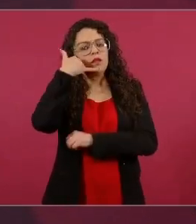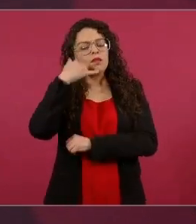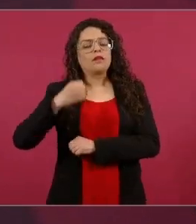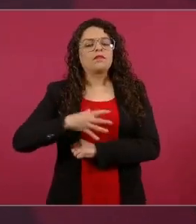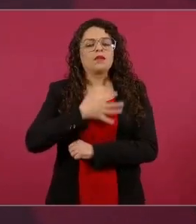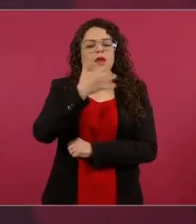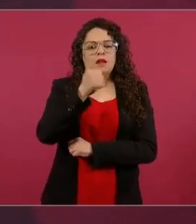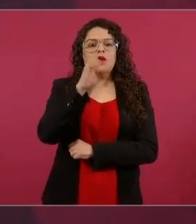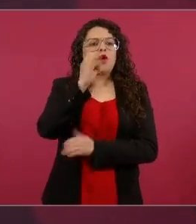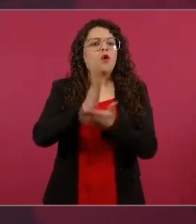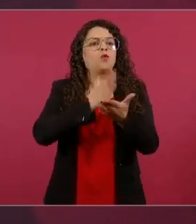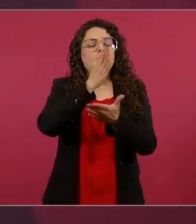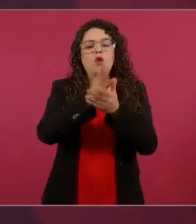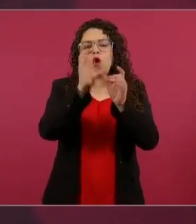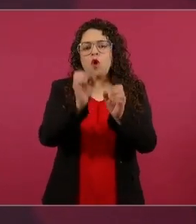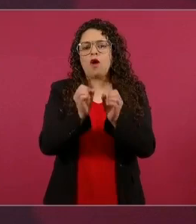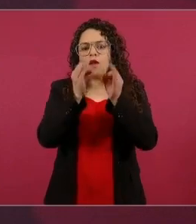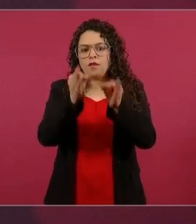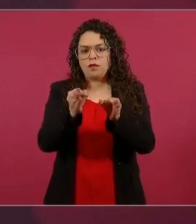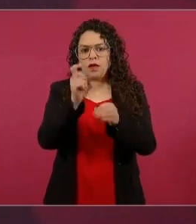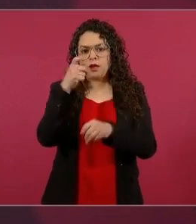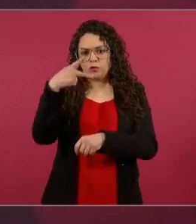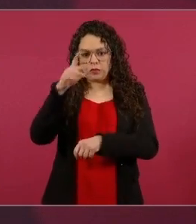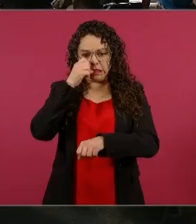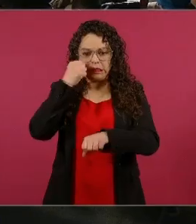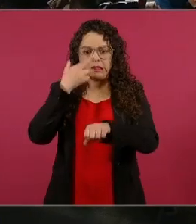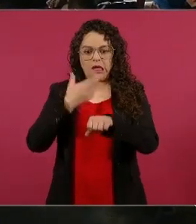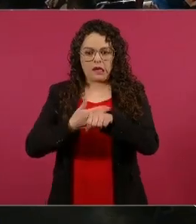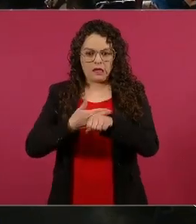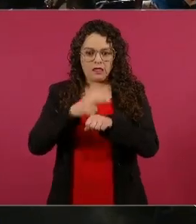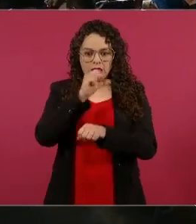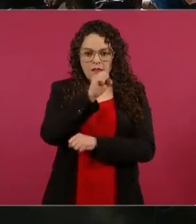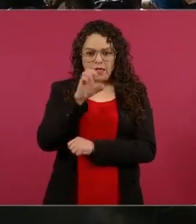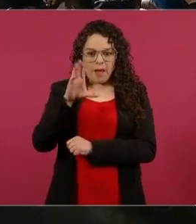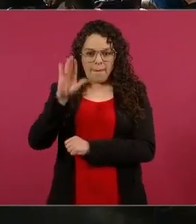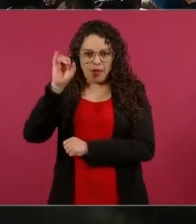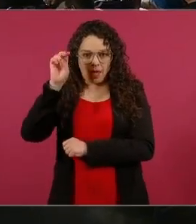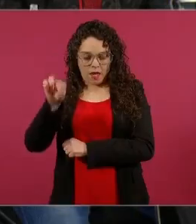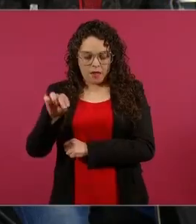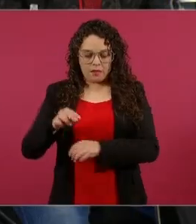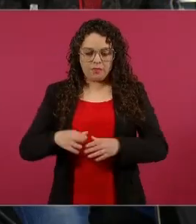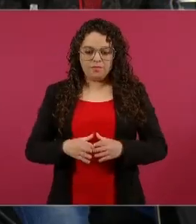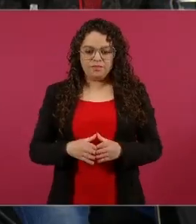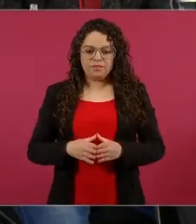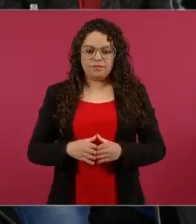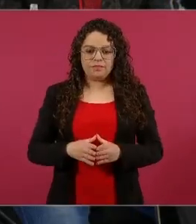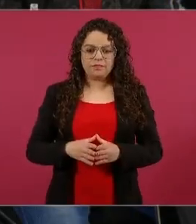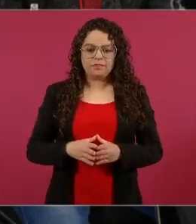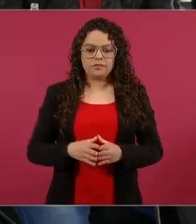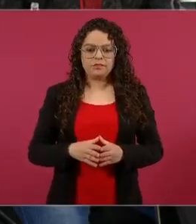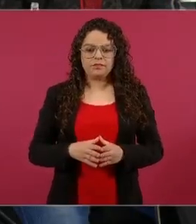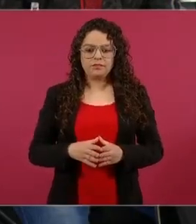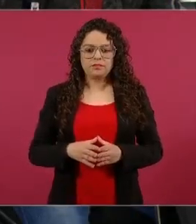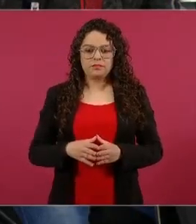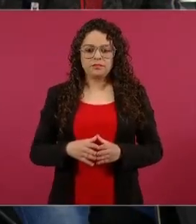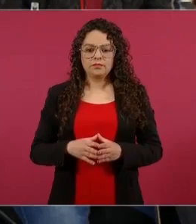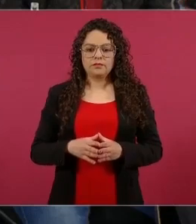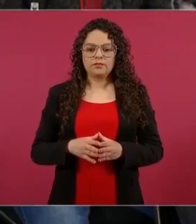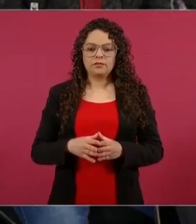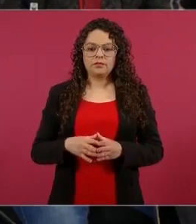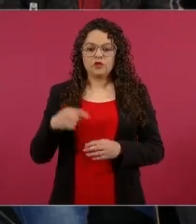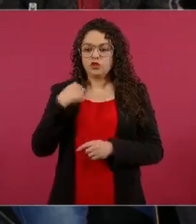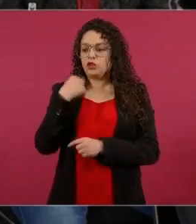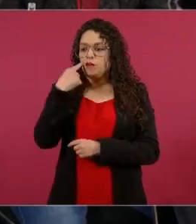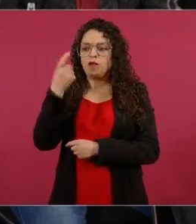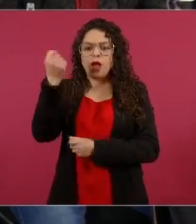alguna oficina de la secretaria de bienestar pero si usted tiene conocimiento de eso porque vi que le que varias personas le pusieron